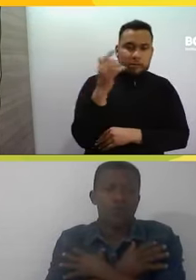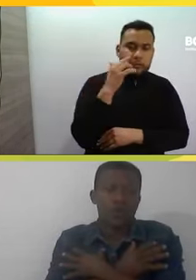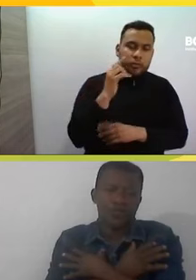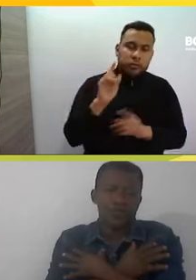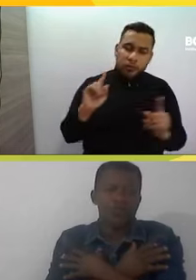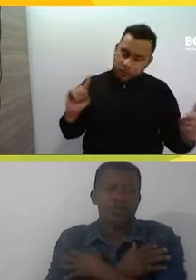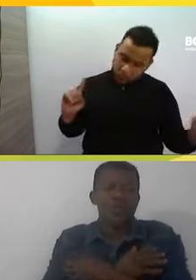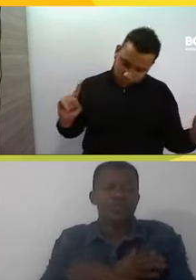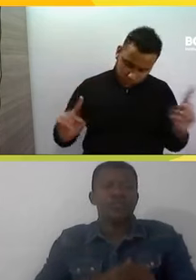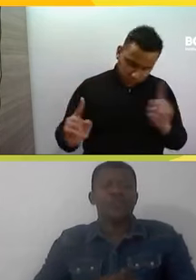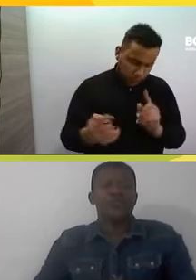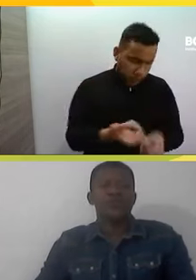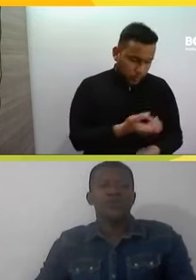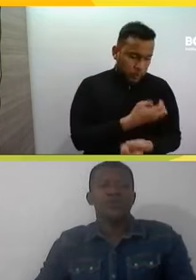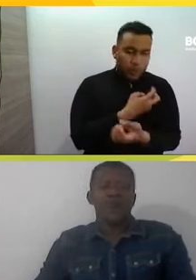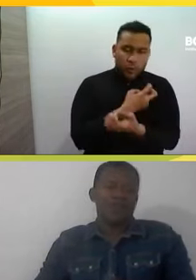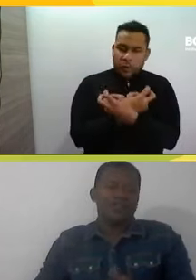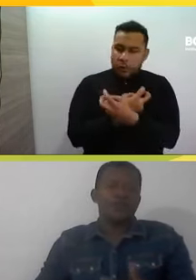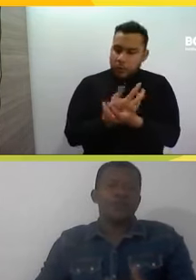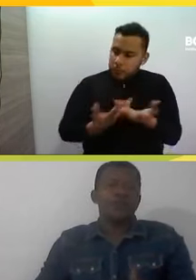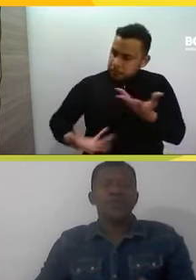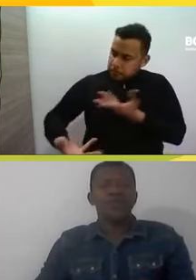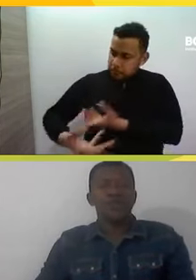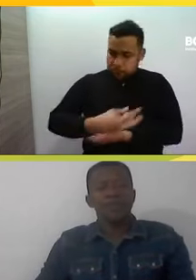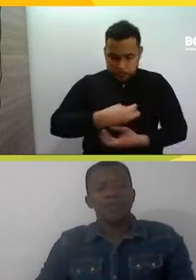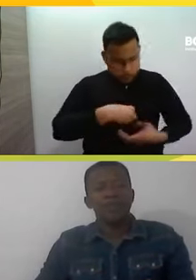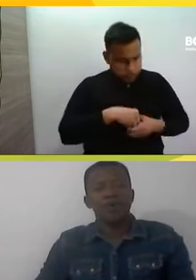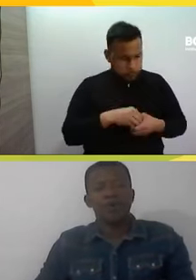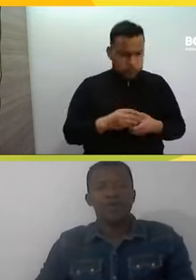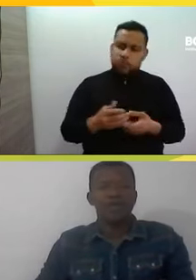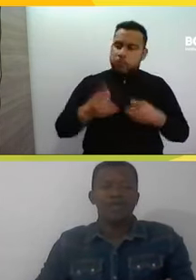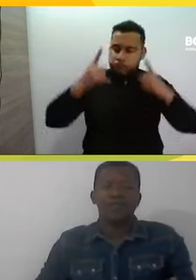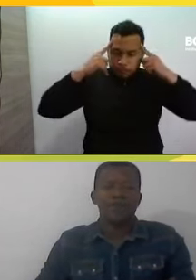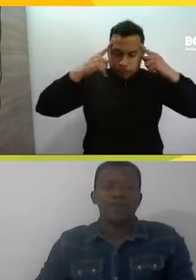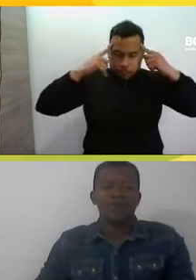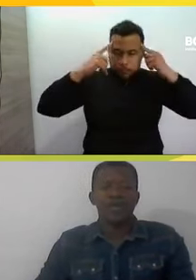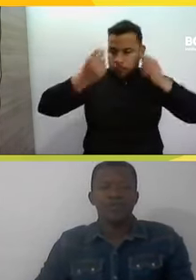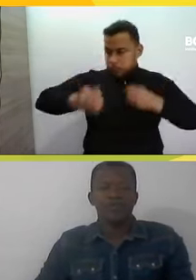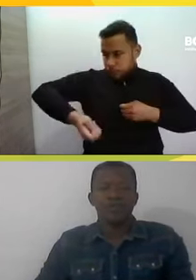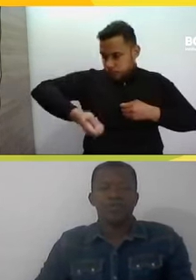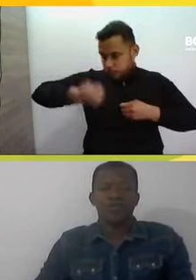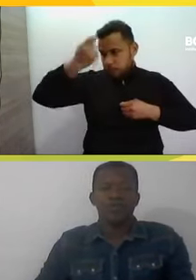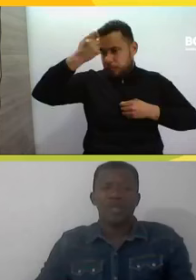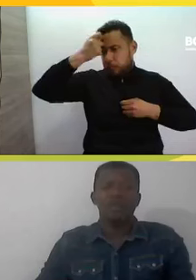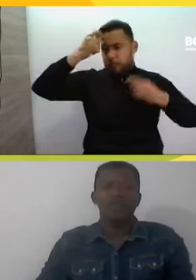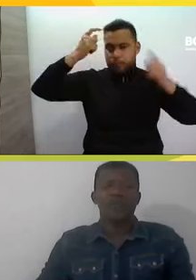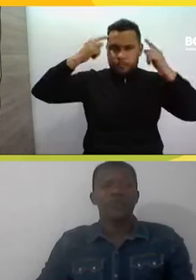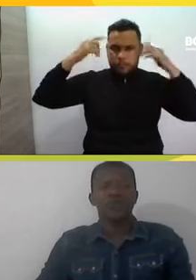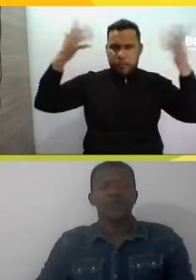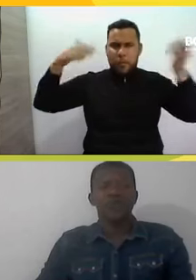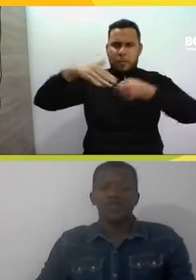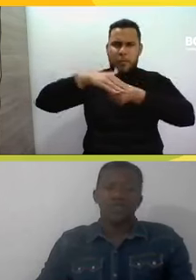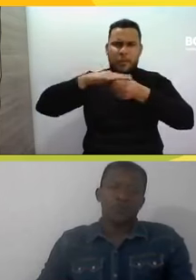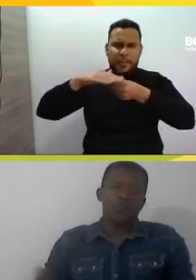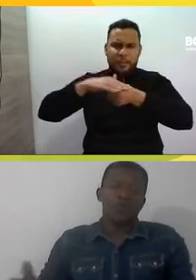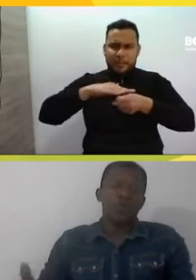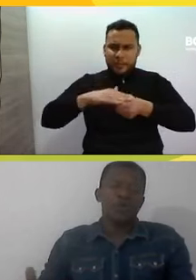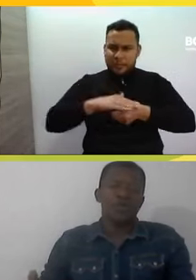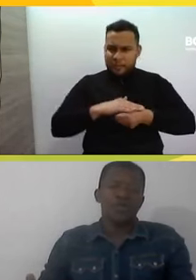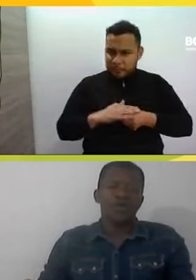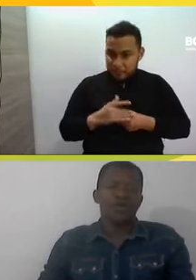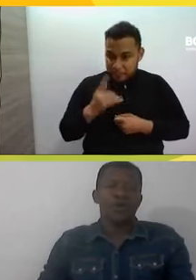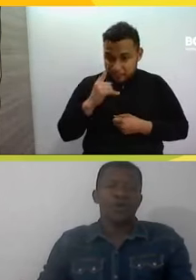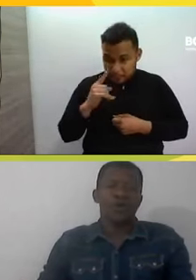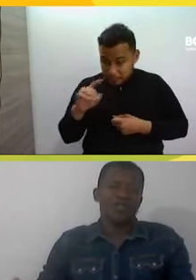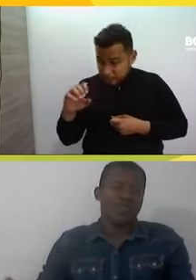los huesos nuestros, a sacudir la memoria de perfectos momentos. Descubro en